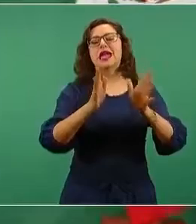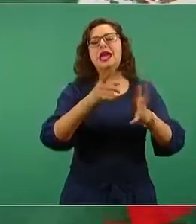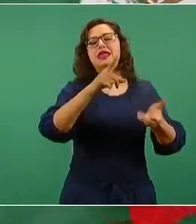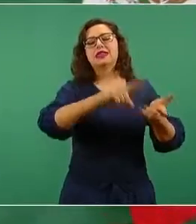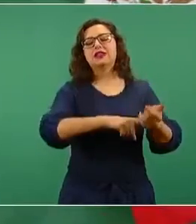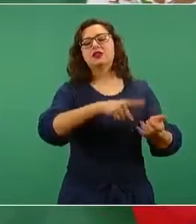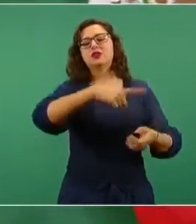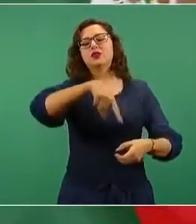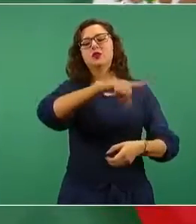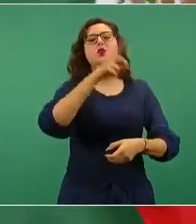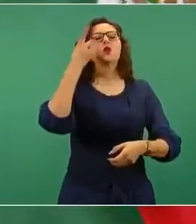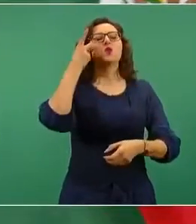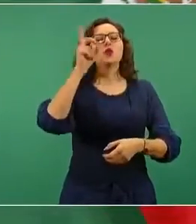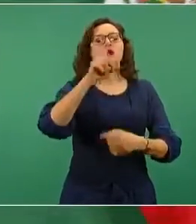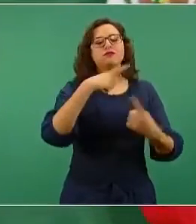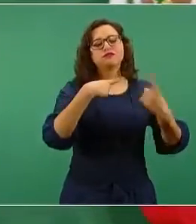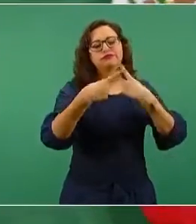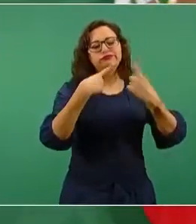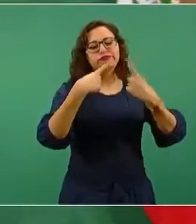Que